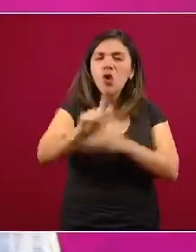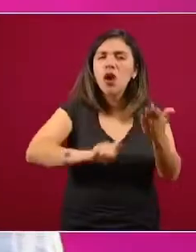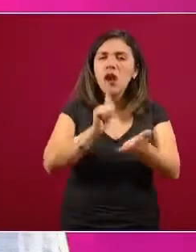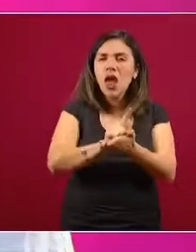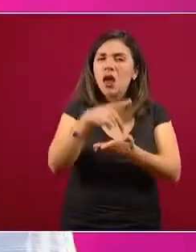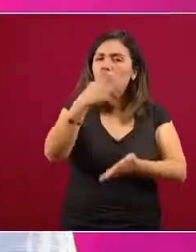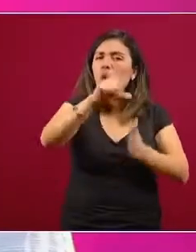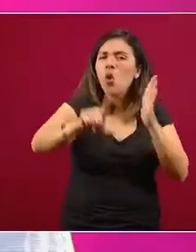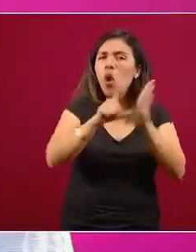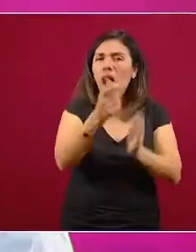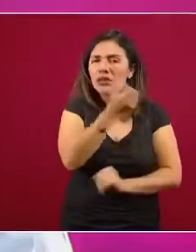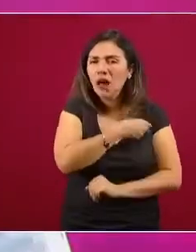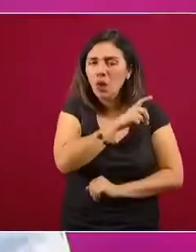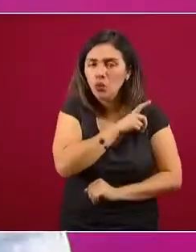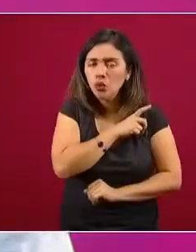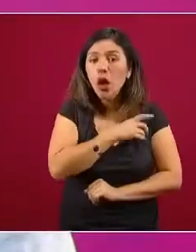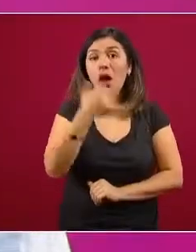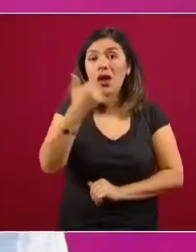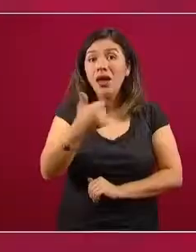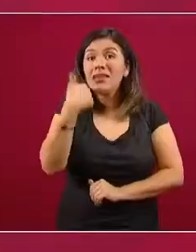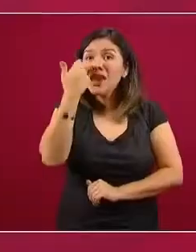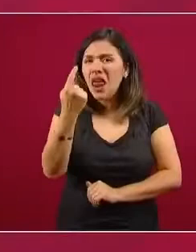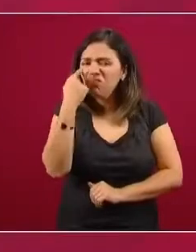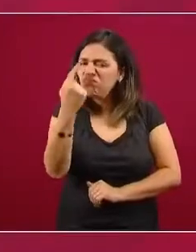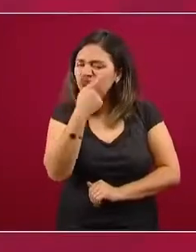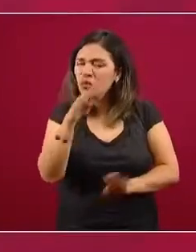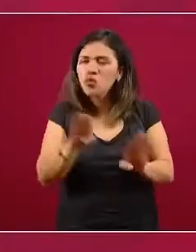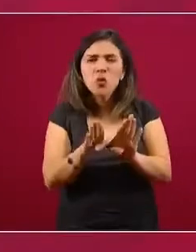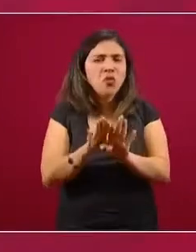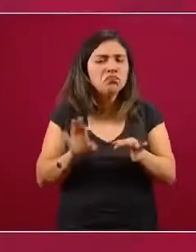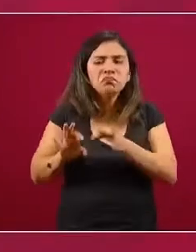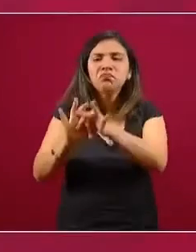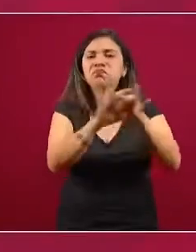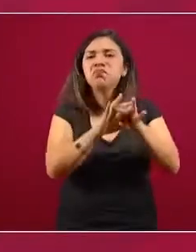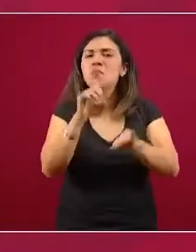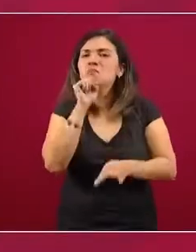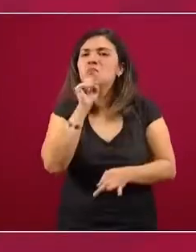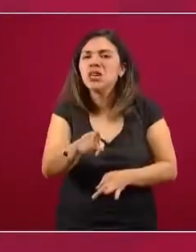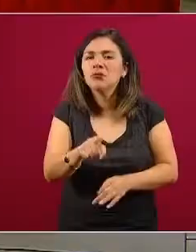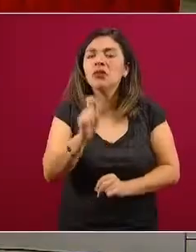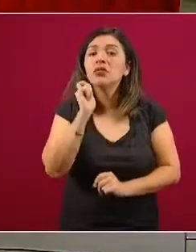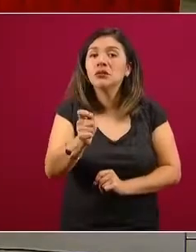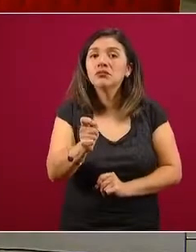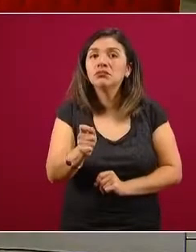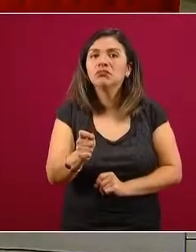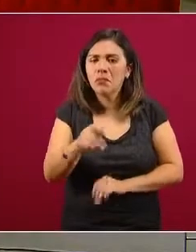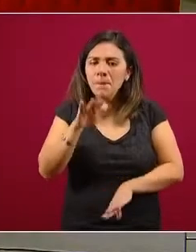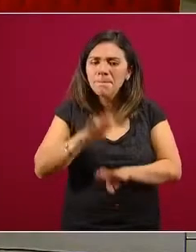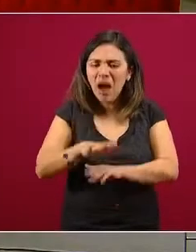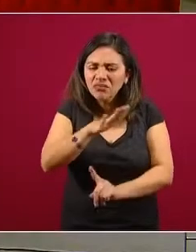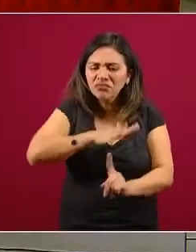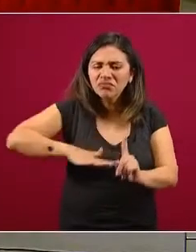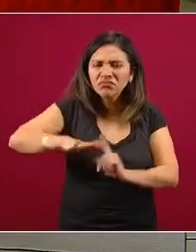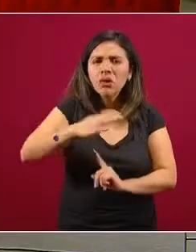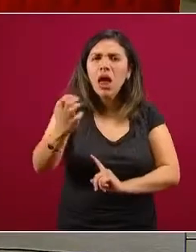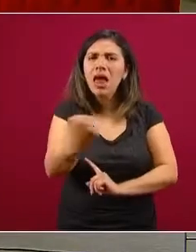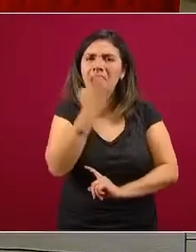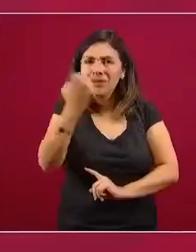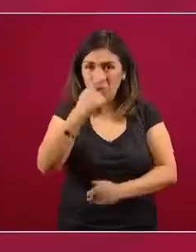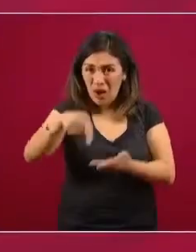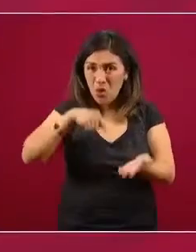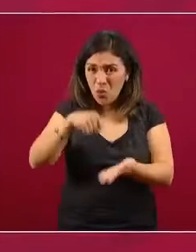salud, y la visión es común, es la misma, es tener ambientes